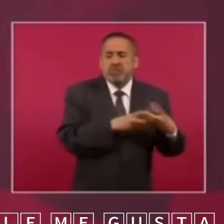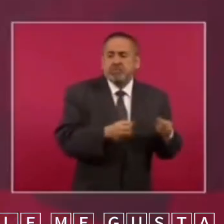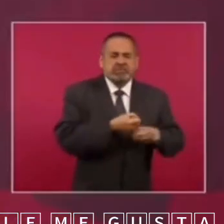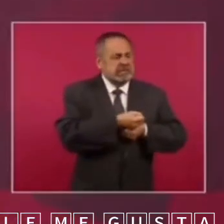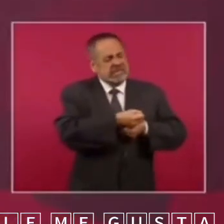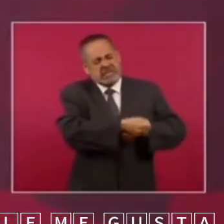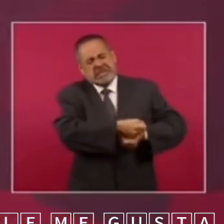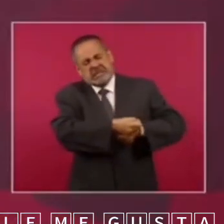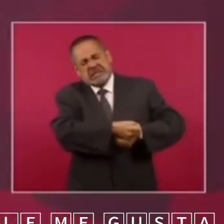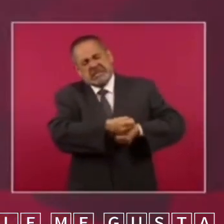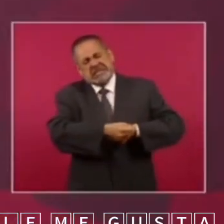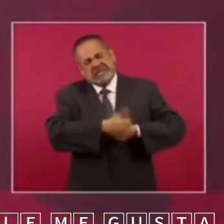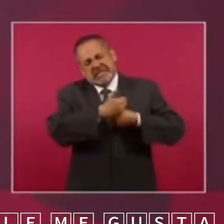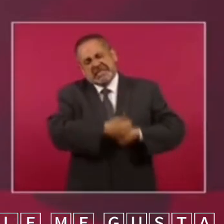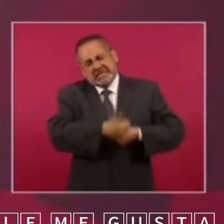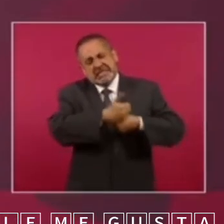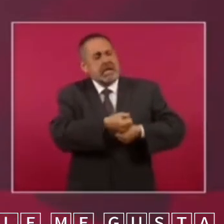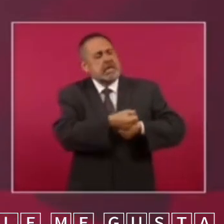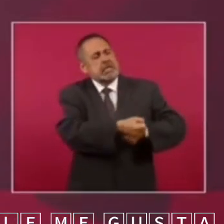torturarlos,